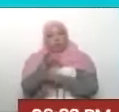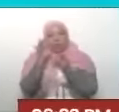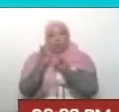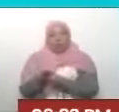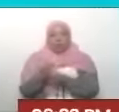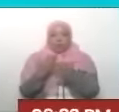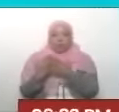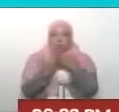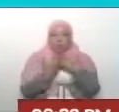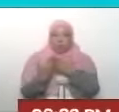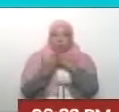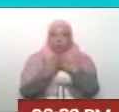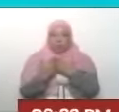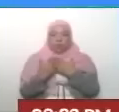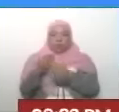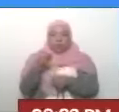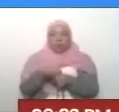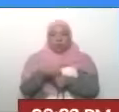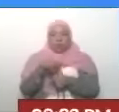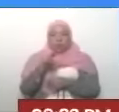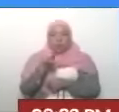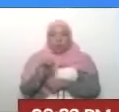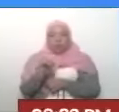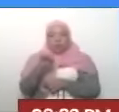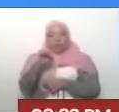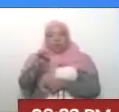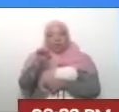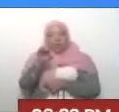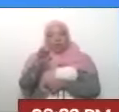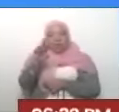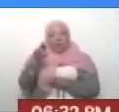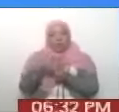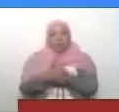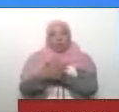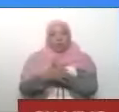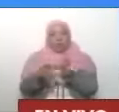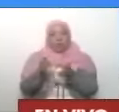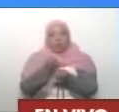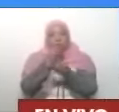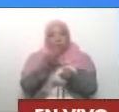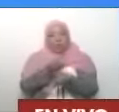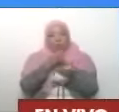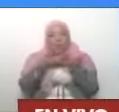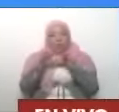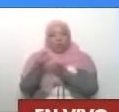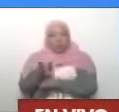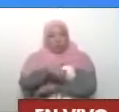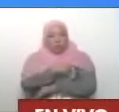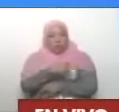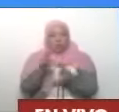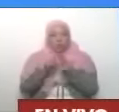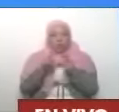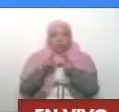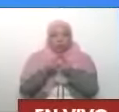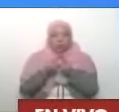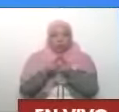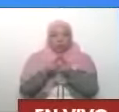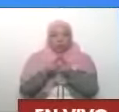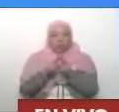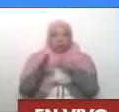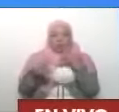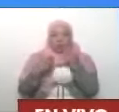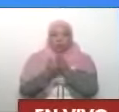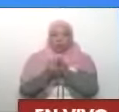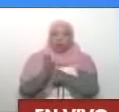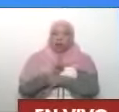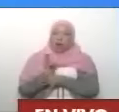Correcto, estuviste en la Federación de Centros Universitarios de la ULA y también fue consejero universitario. Ahí lo conocí yo, llegandito,